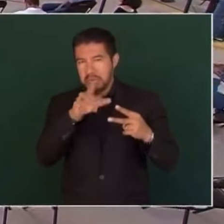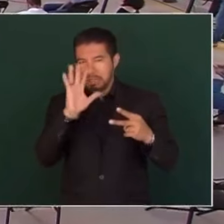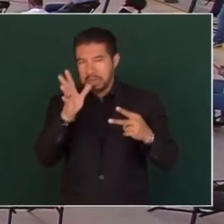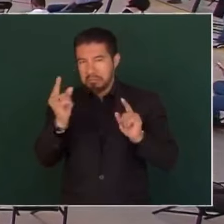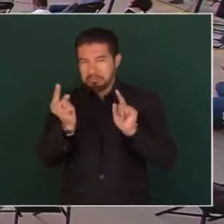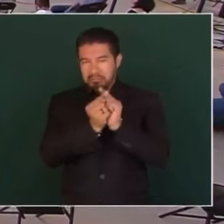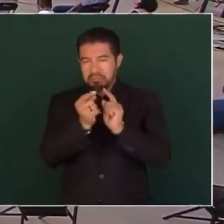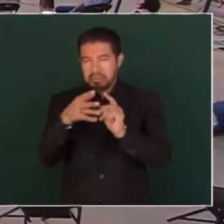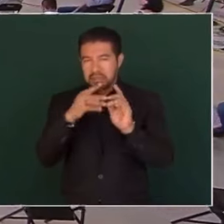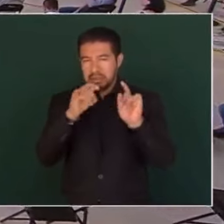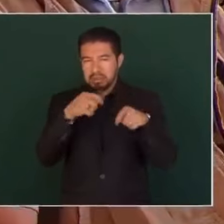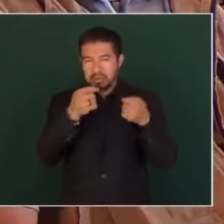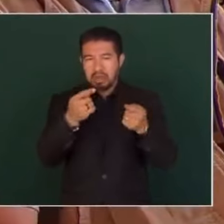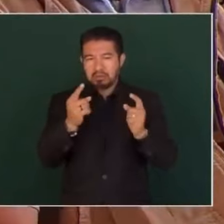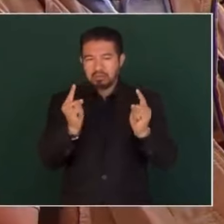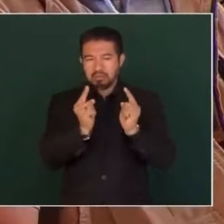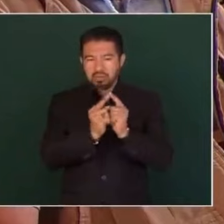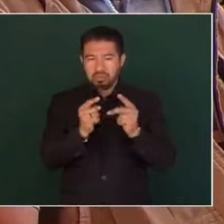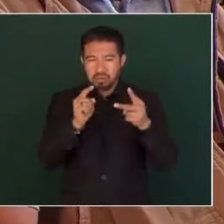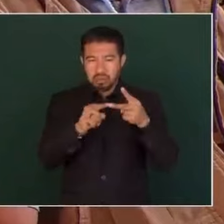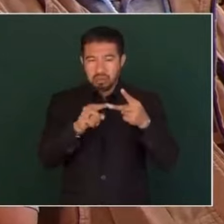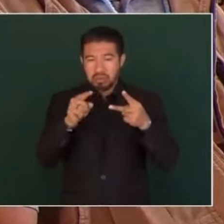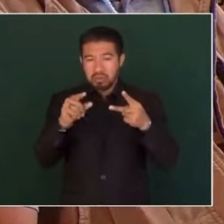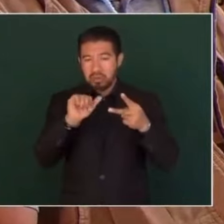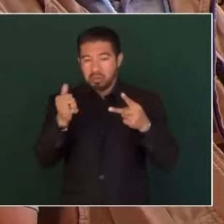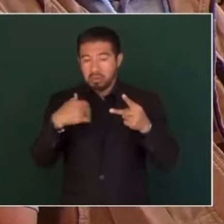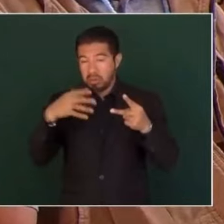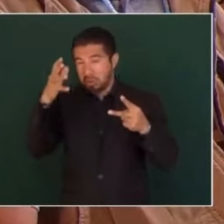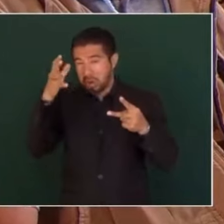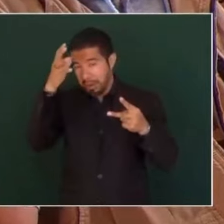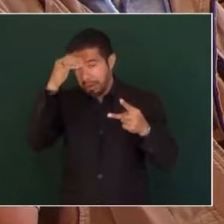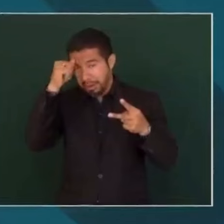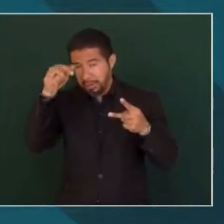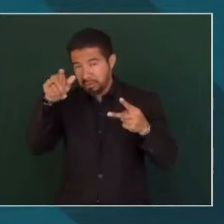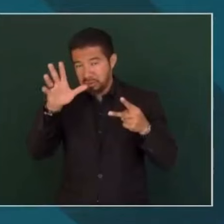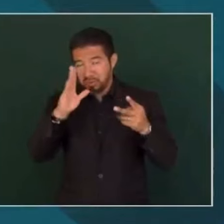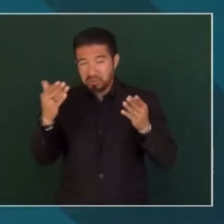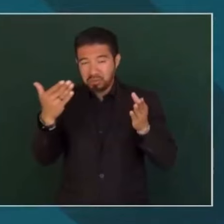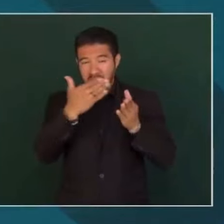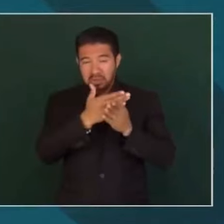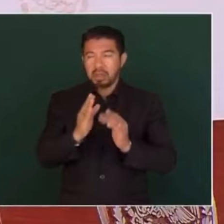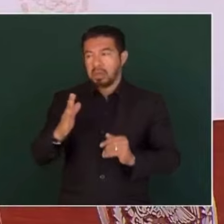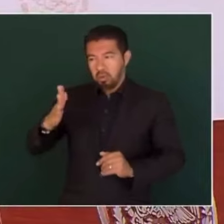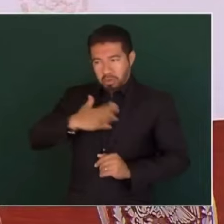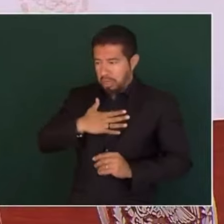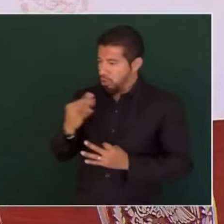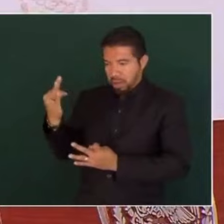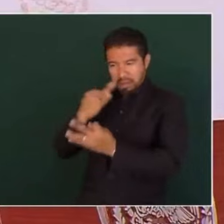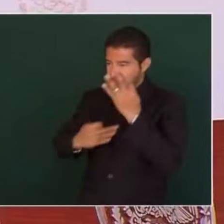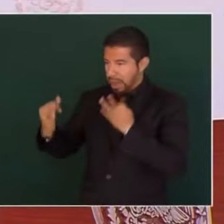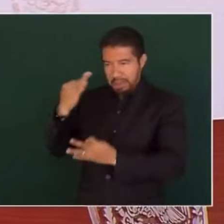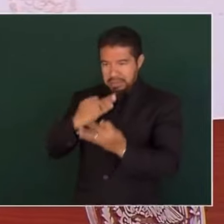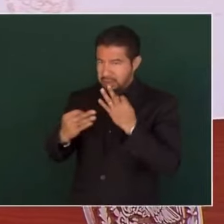líderes de América del Norte, que se entiende sería si en Quebec, no ¿o no? Si no hay un trato respetuoso, no participo.